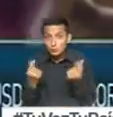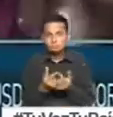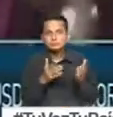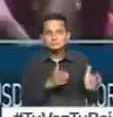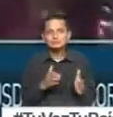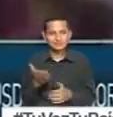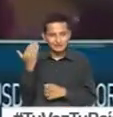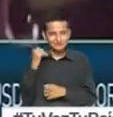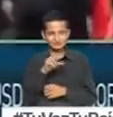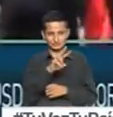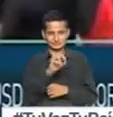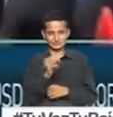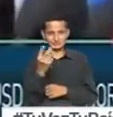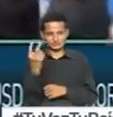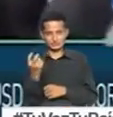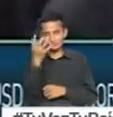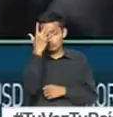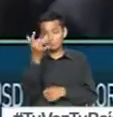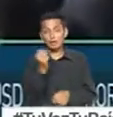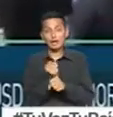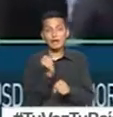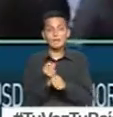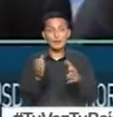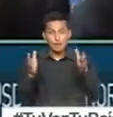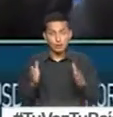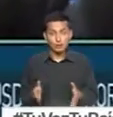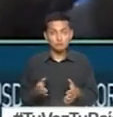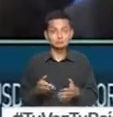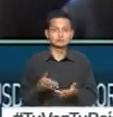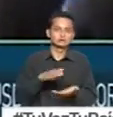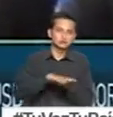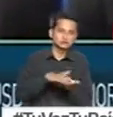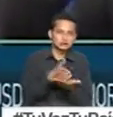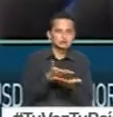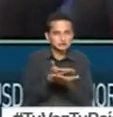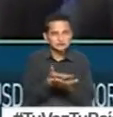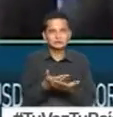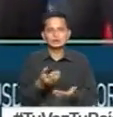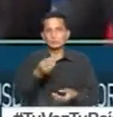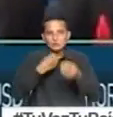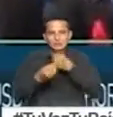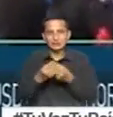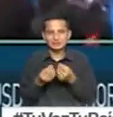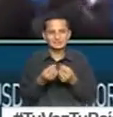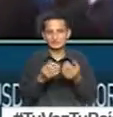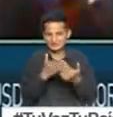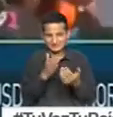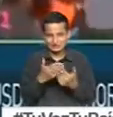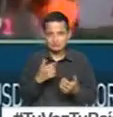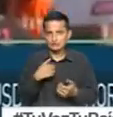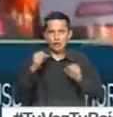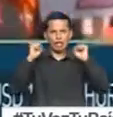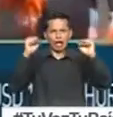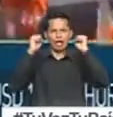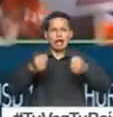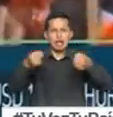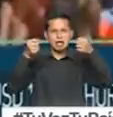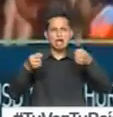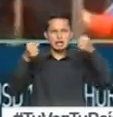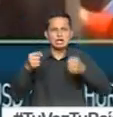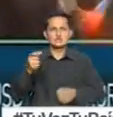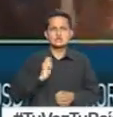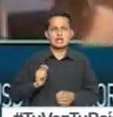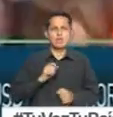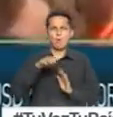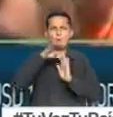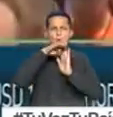año 2012, cuando los trabajadores de comida rápida de Nueva York comenzaron a protestar contra los bajos salarios